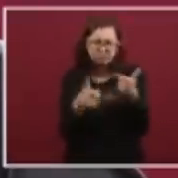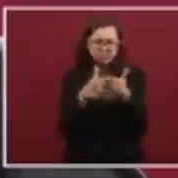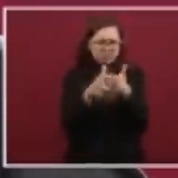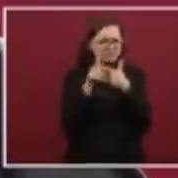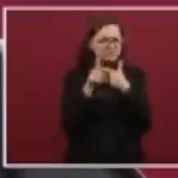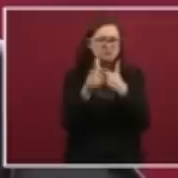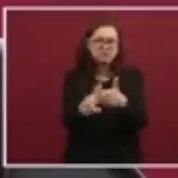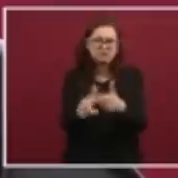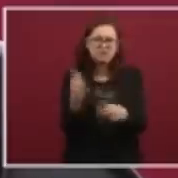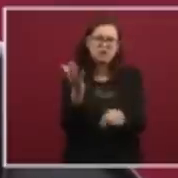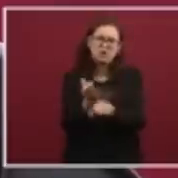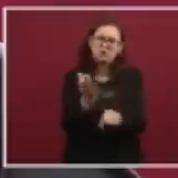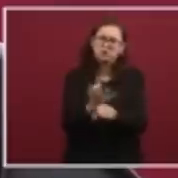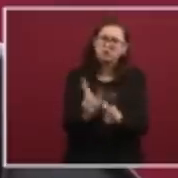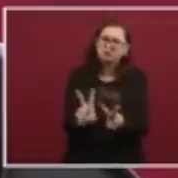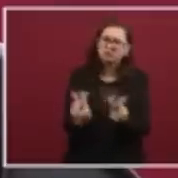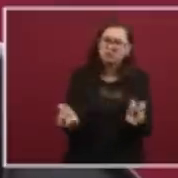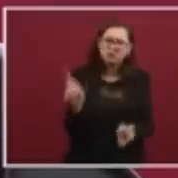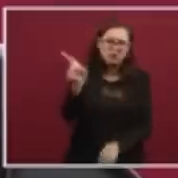está en juzgados,